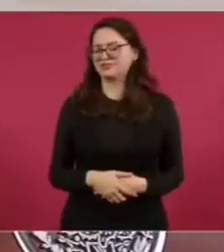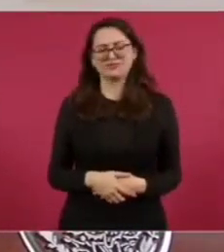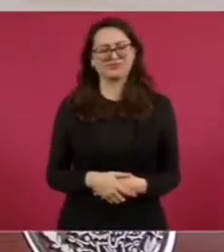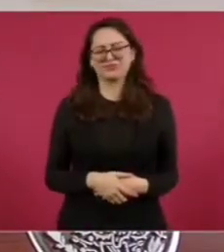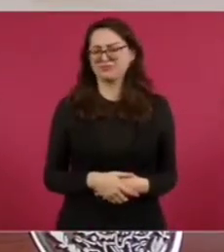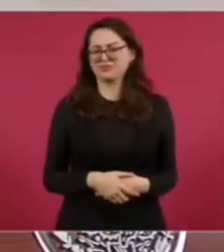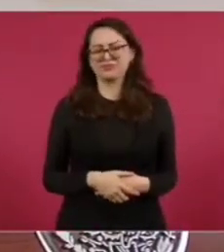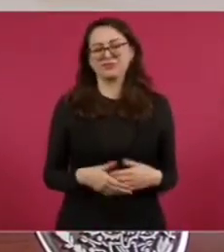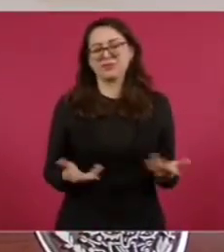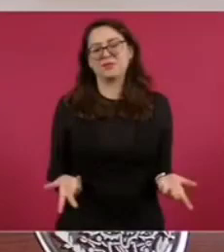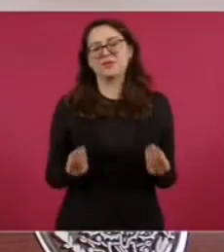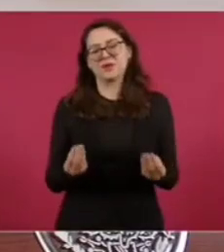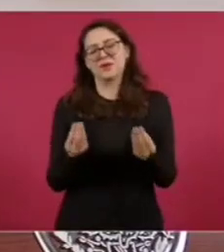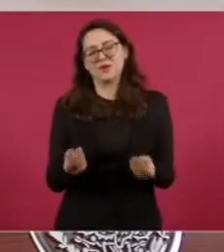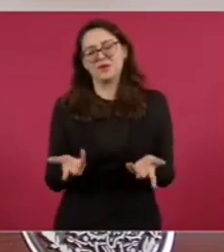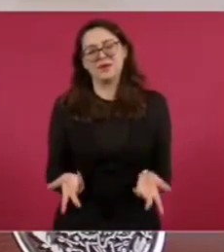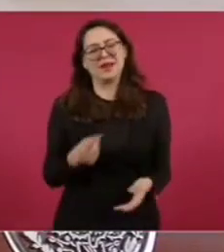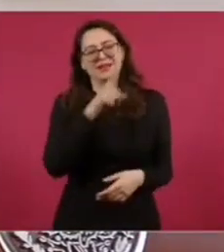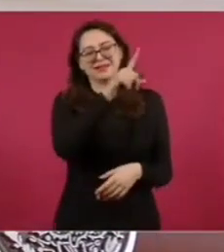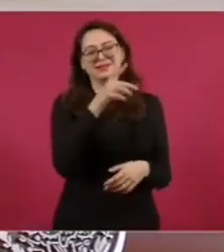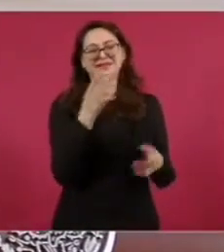el caso de Assange.